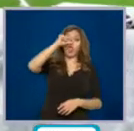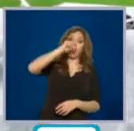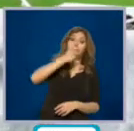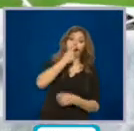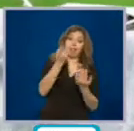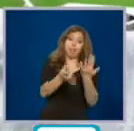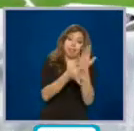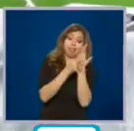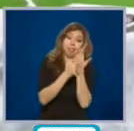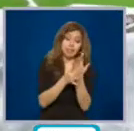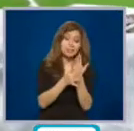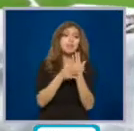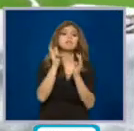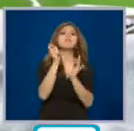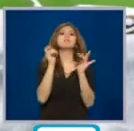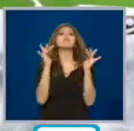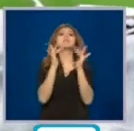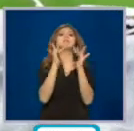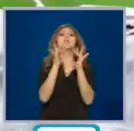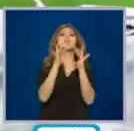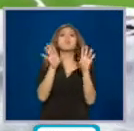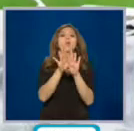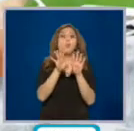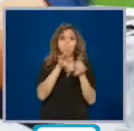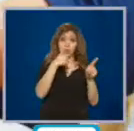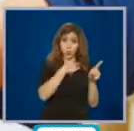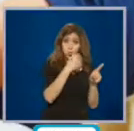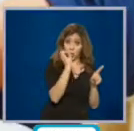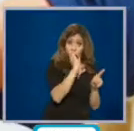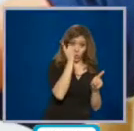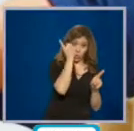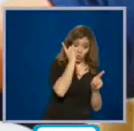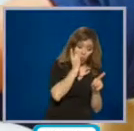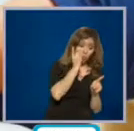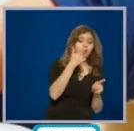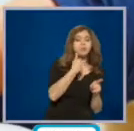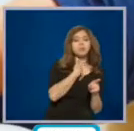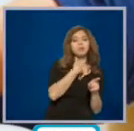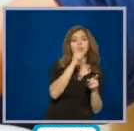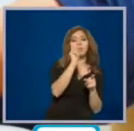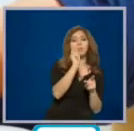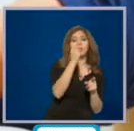insisten también en decir que hay una relación directa entre no dormir bien y